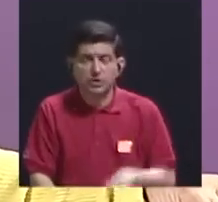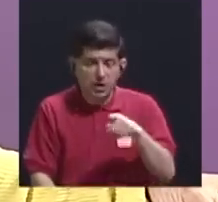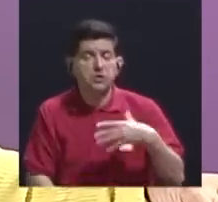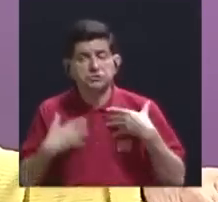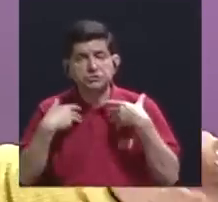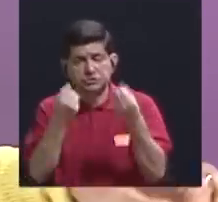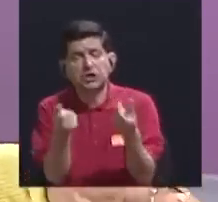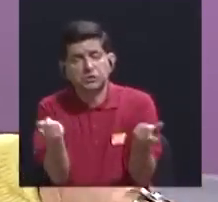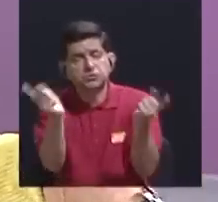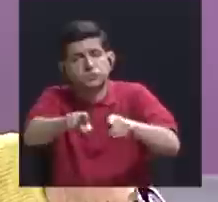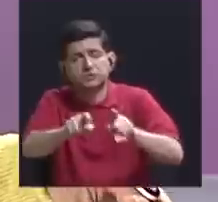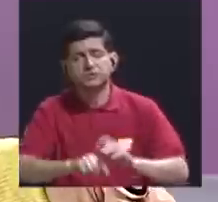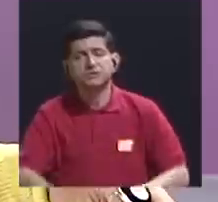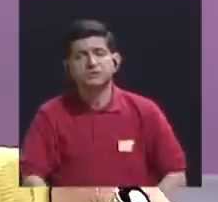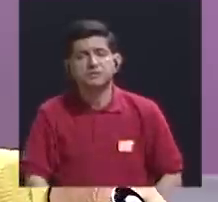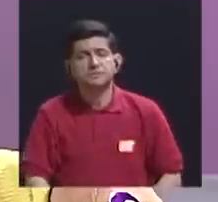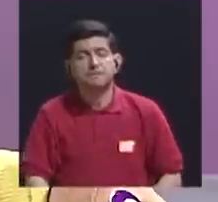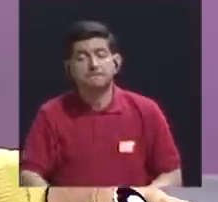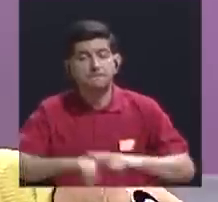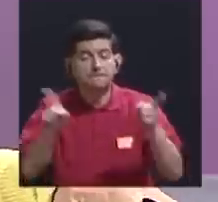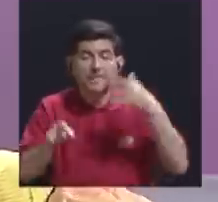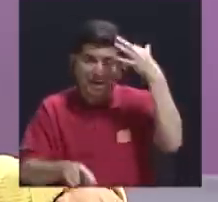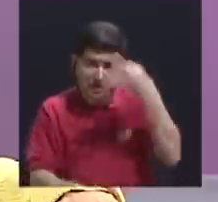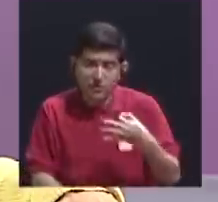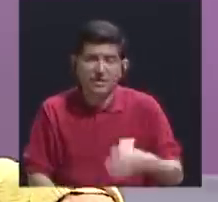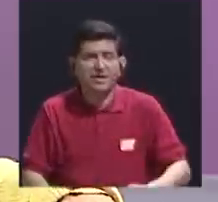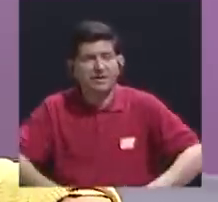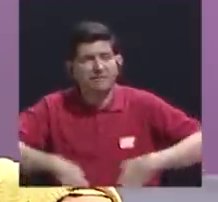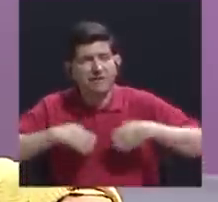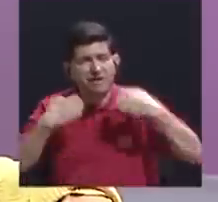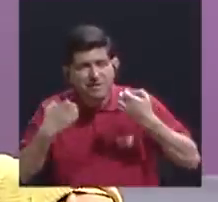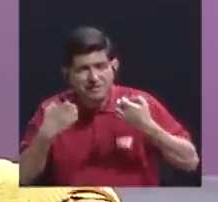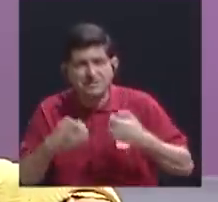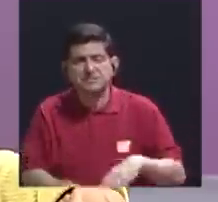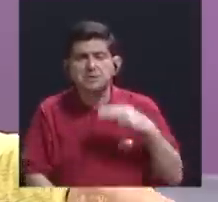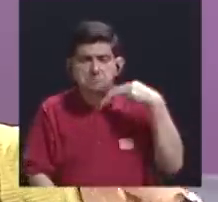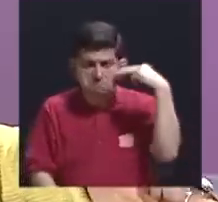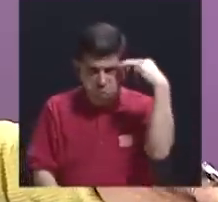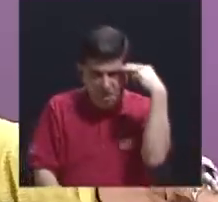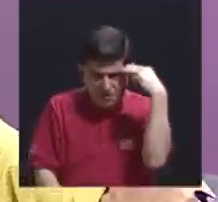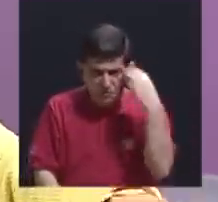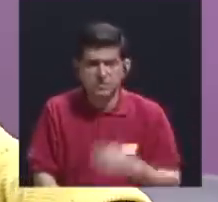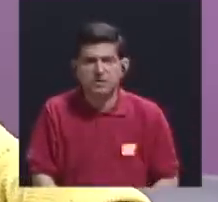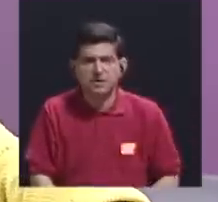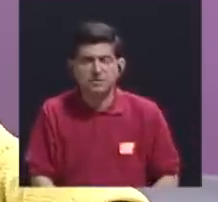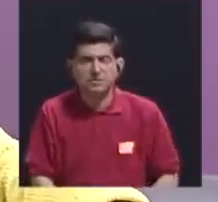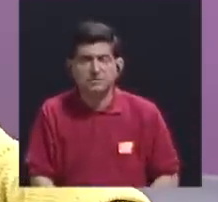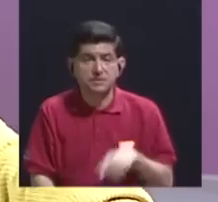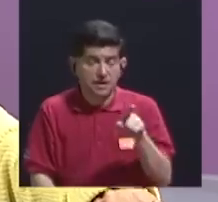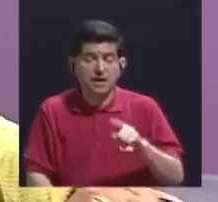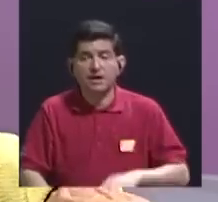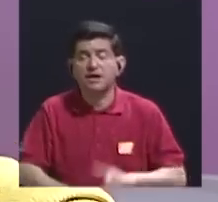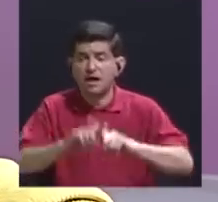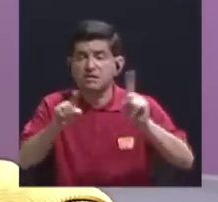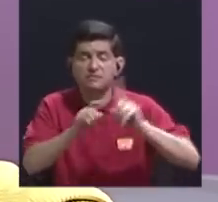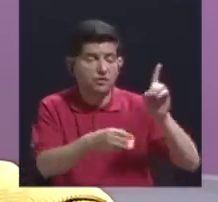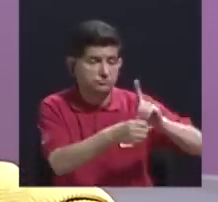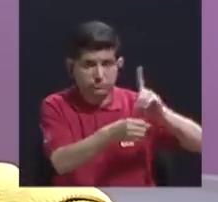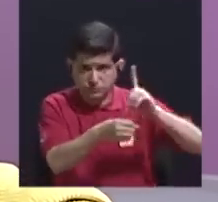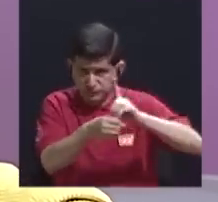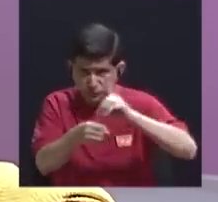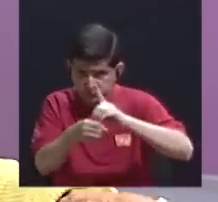sano que se dé pero creo que existe la madurez entre las y los legisladores